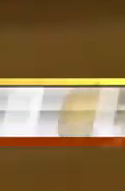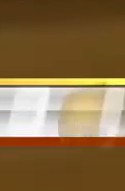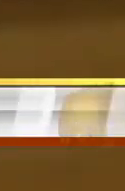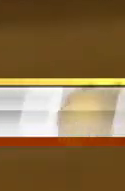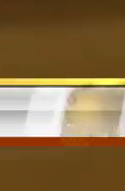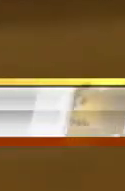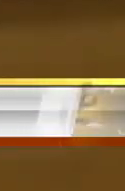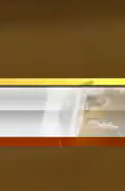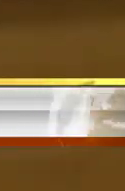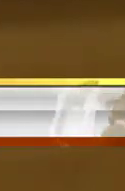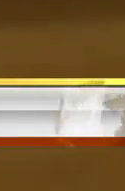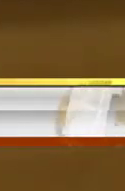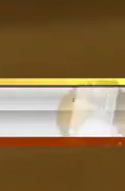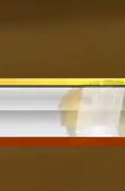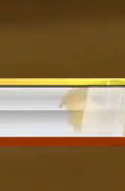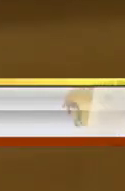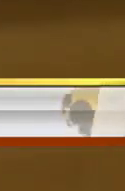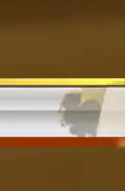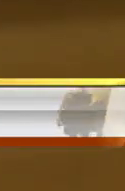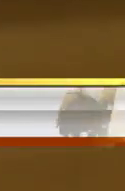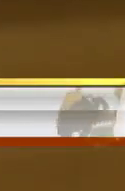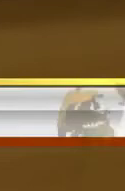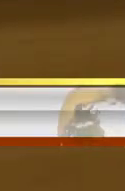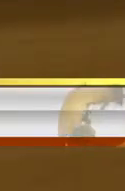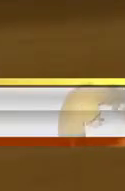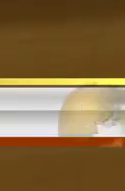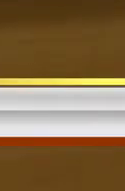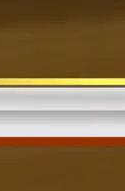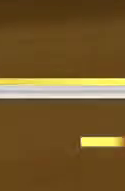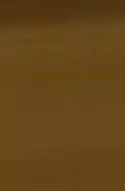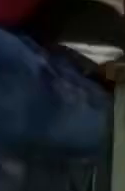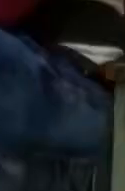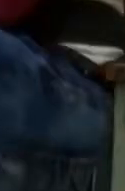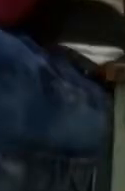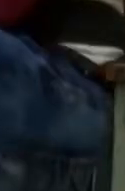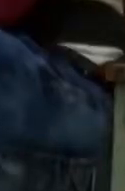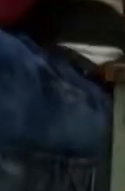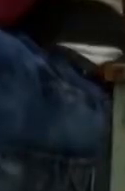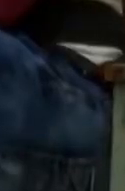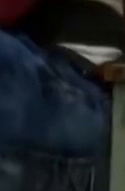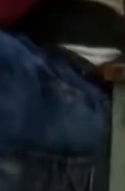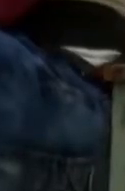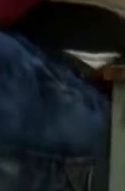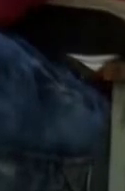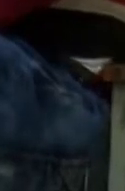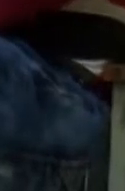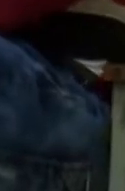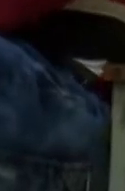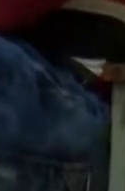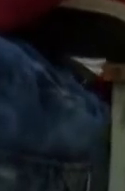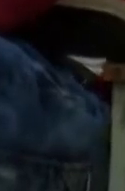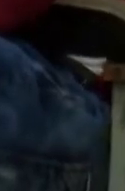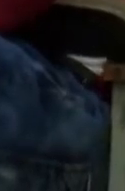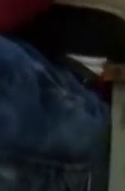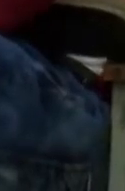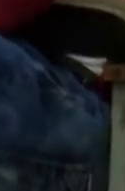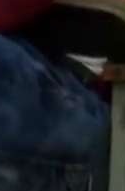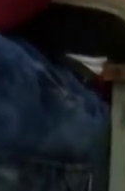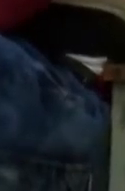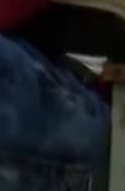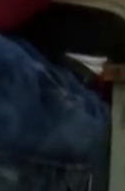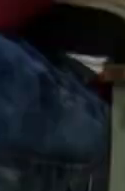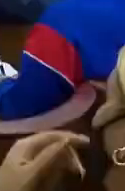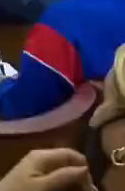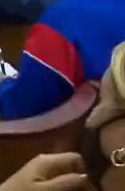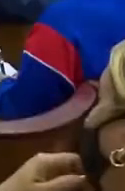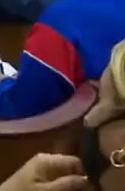José Ramón Machado Ventura, durante un intercambio con las autoridades de la provincia. Los máximos representantes del sistema de la agricultura